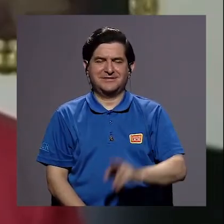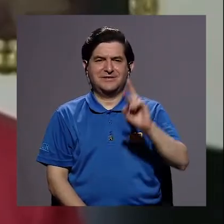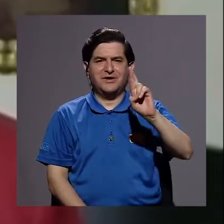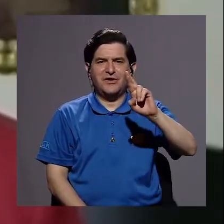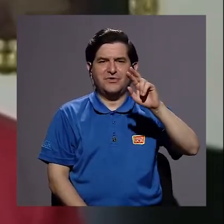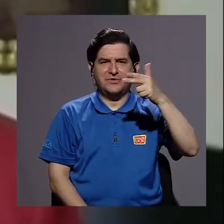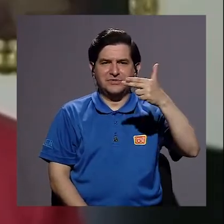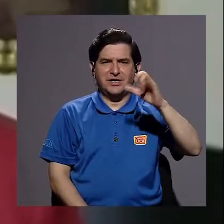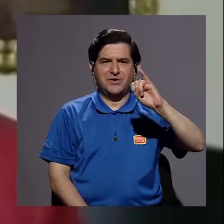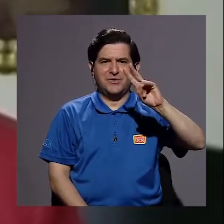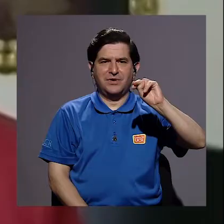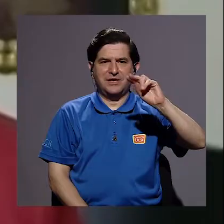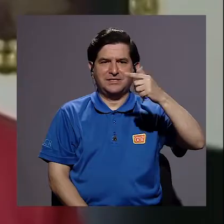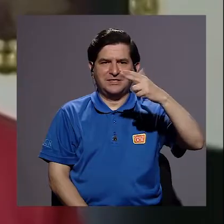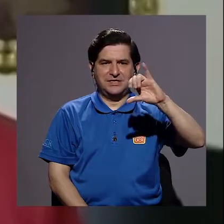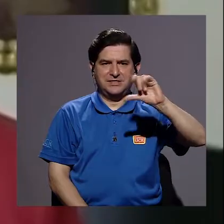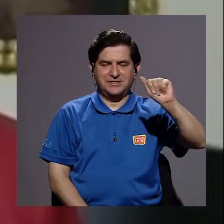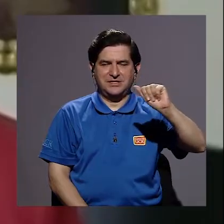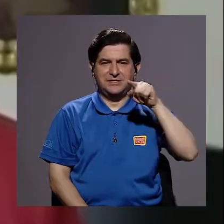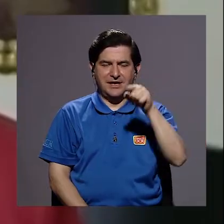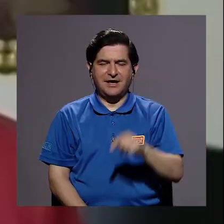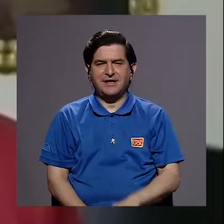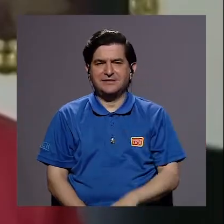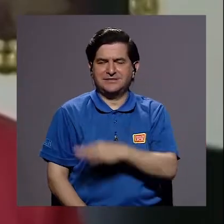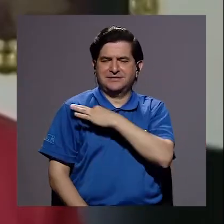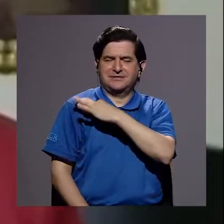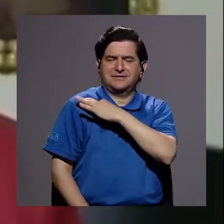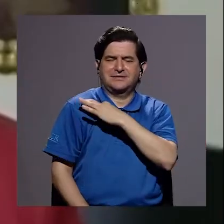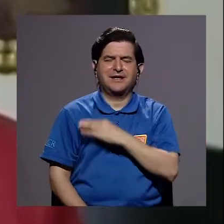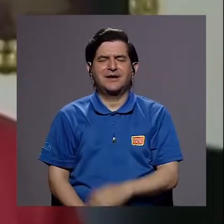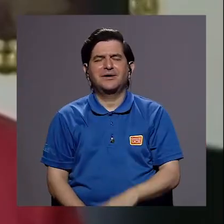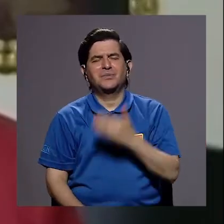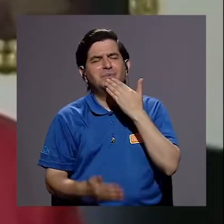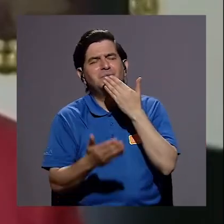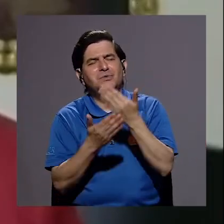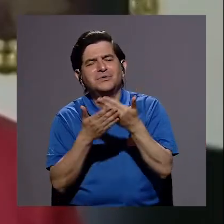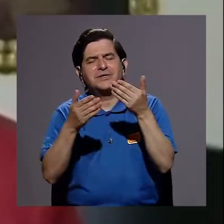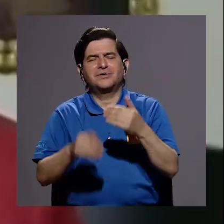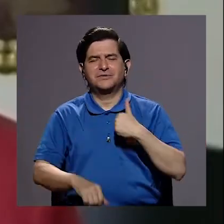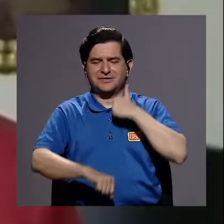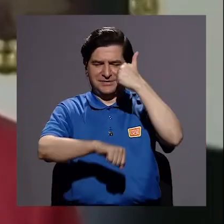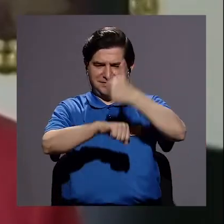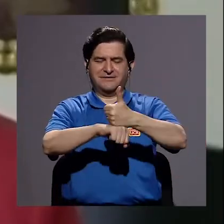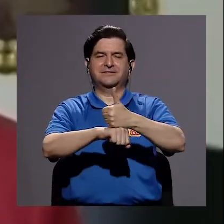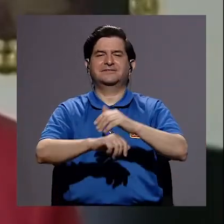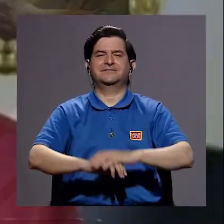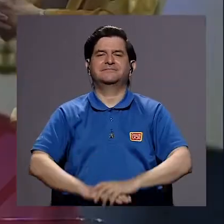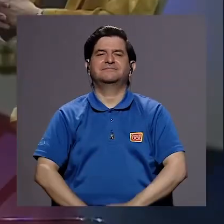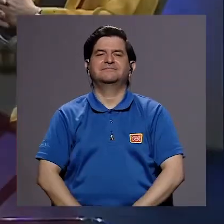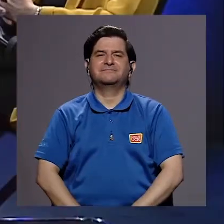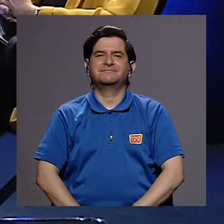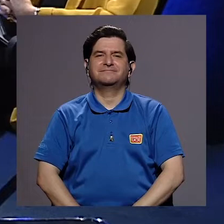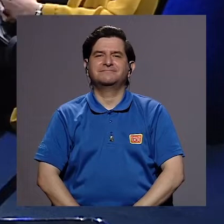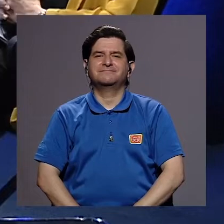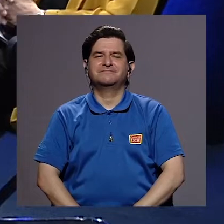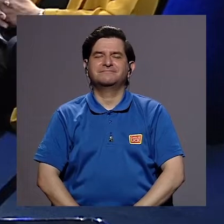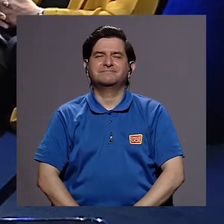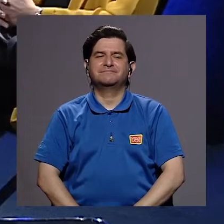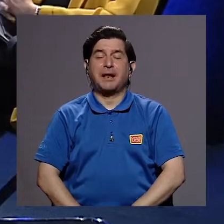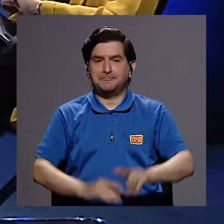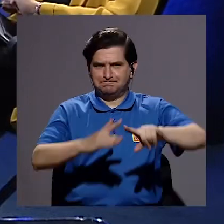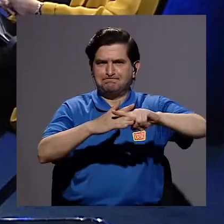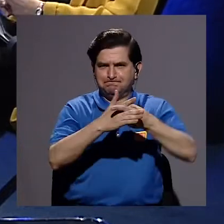doña Rosaura, por esta invitación que ustedes tan gentilmente me han formulado.